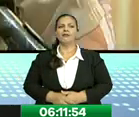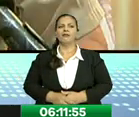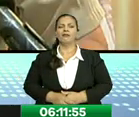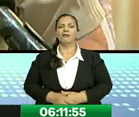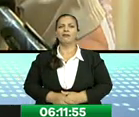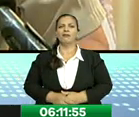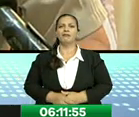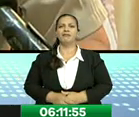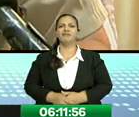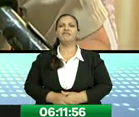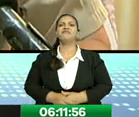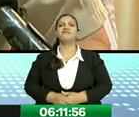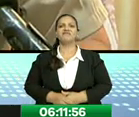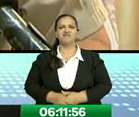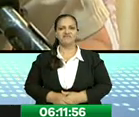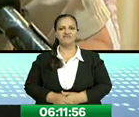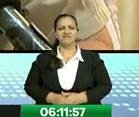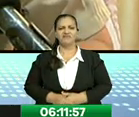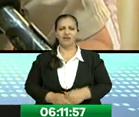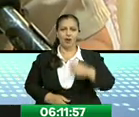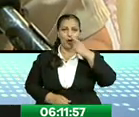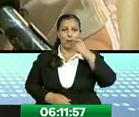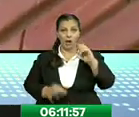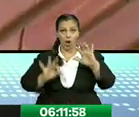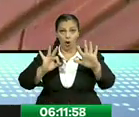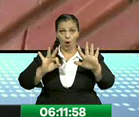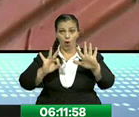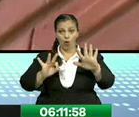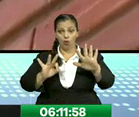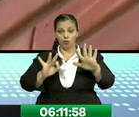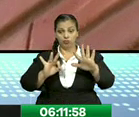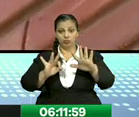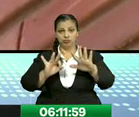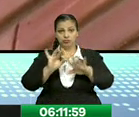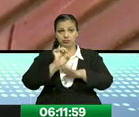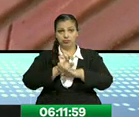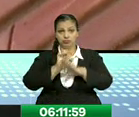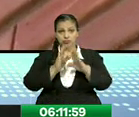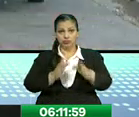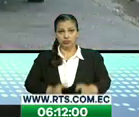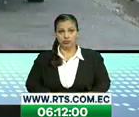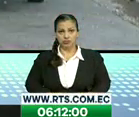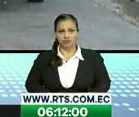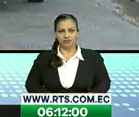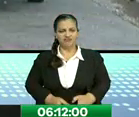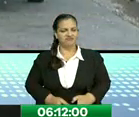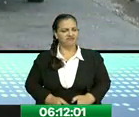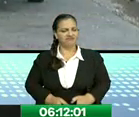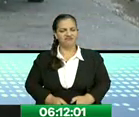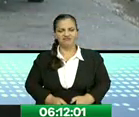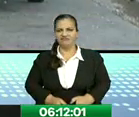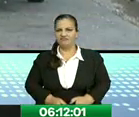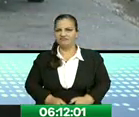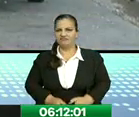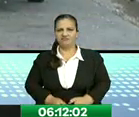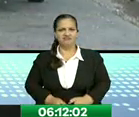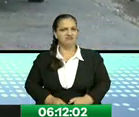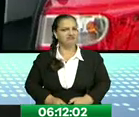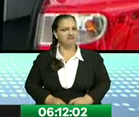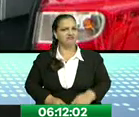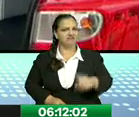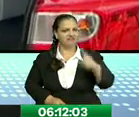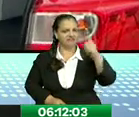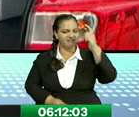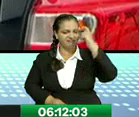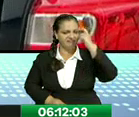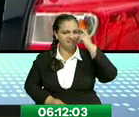no solamente ecuatorianos actuaron. No, no solamente ahí va un cerebro extranjero, que me disculpen. Yo también un creo un cerebro lo mismo, atrevido, ya. Que no le importa que el